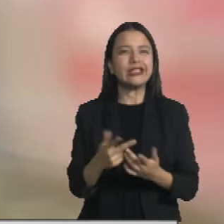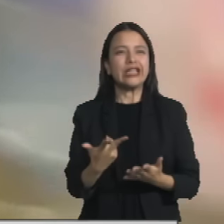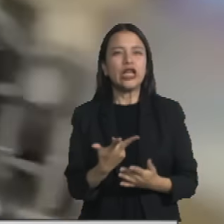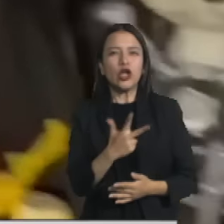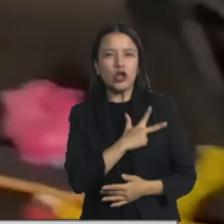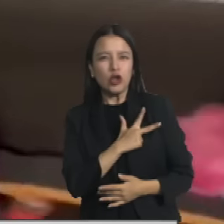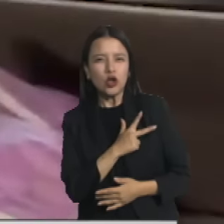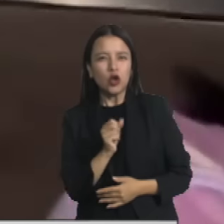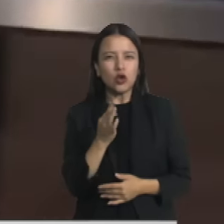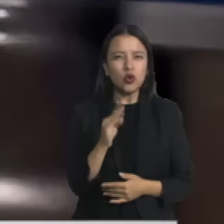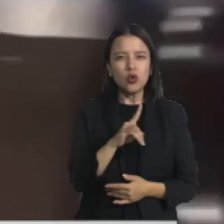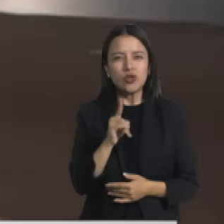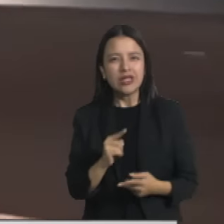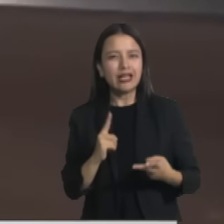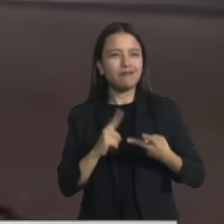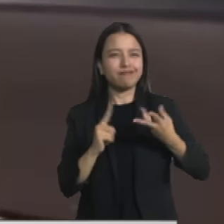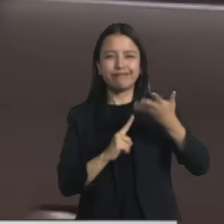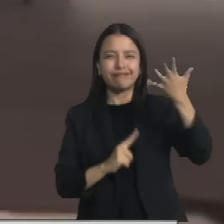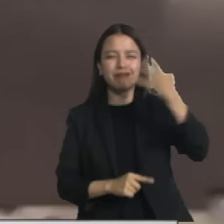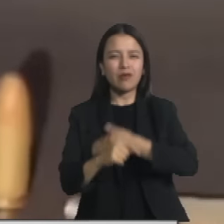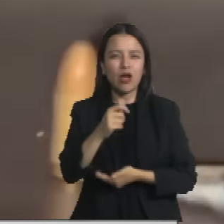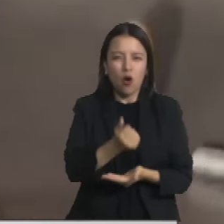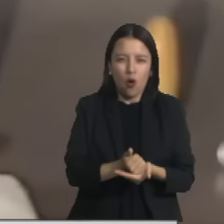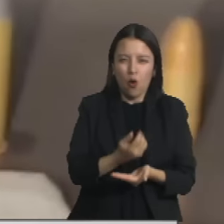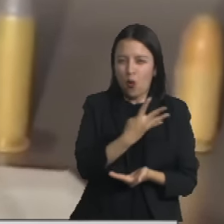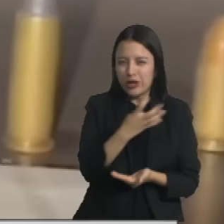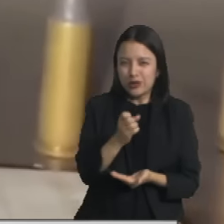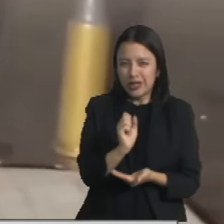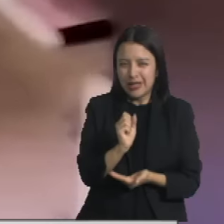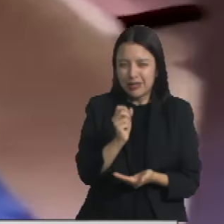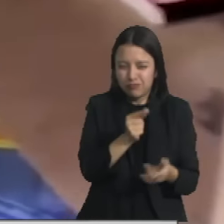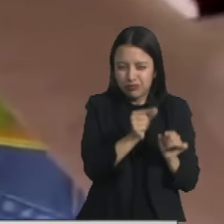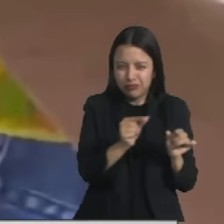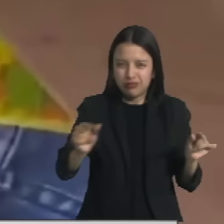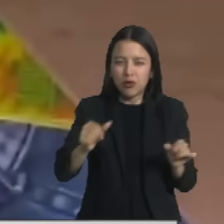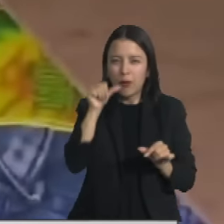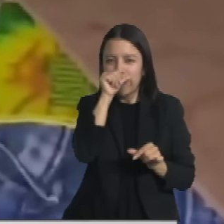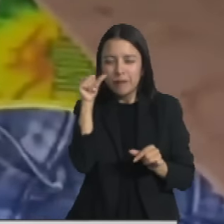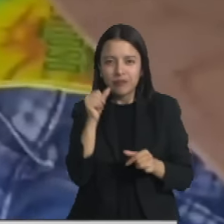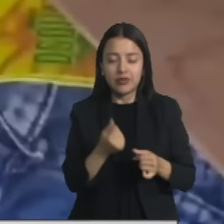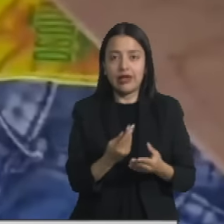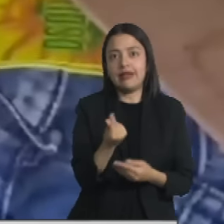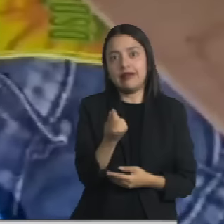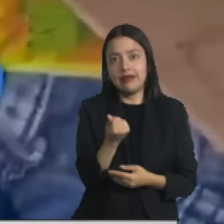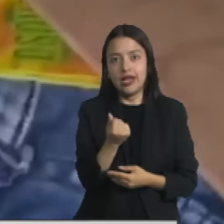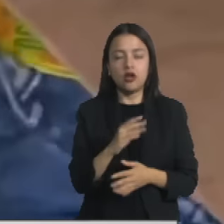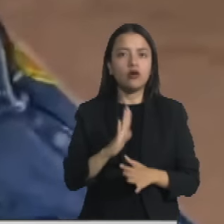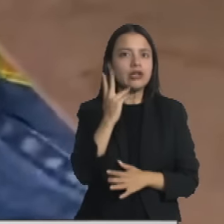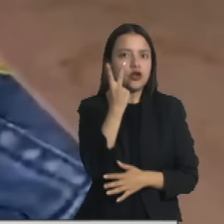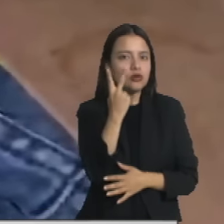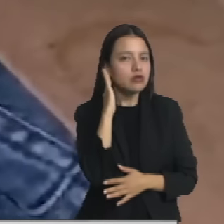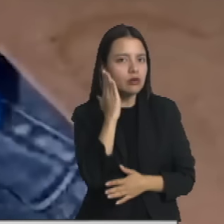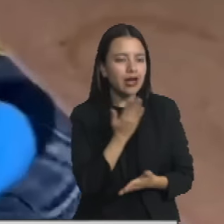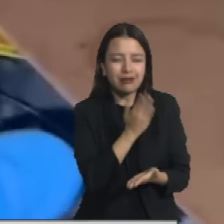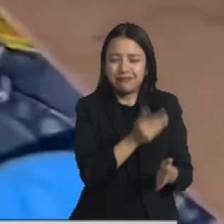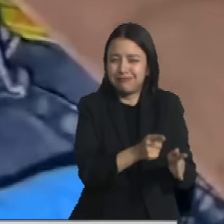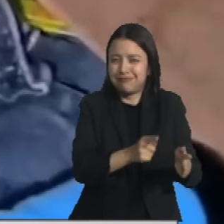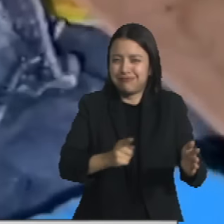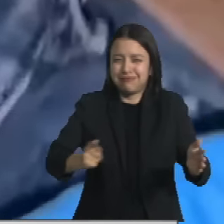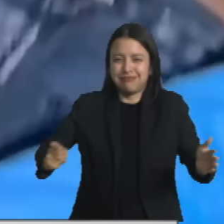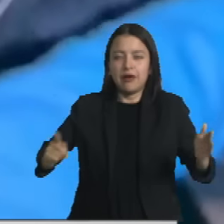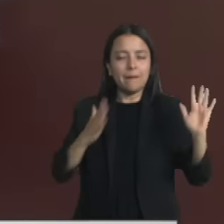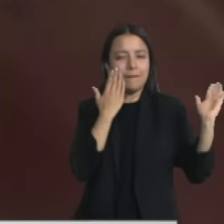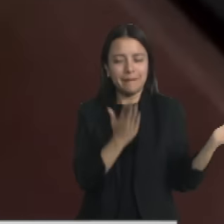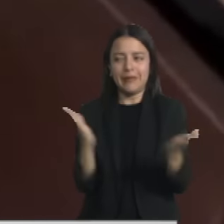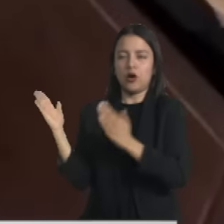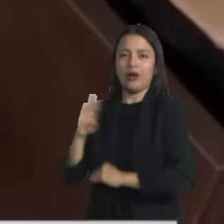tusi, 400 dosis de base de coca, 16 celulares, 2 computadores y dinero en efectivo producto precisamente de esas rentas criminales.